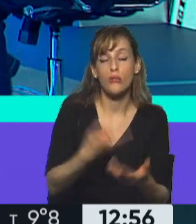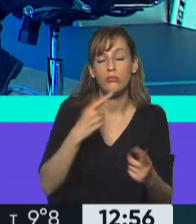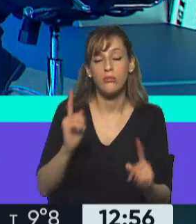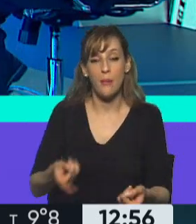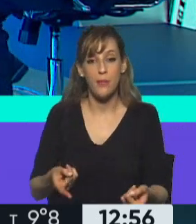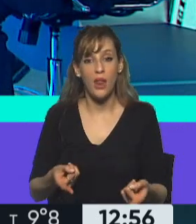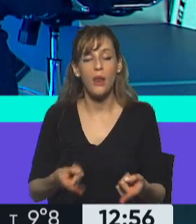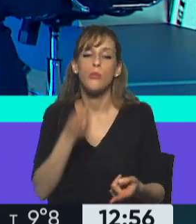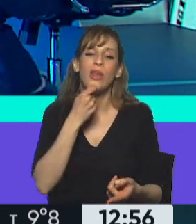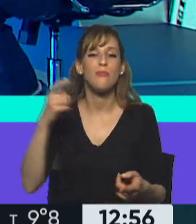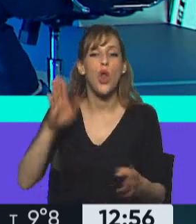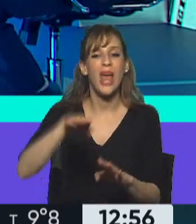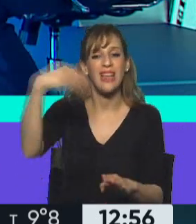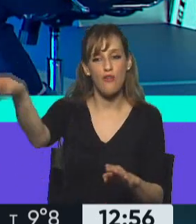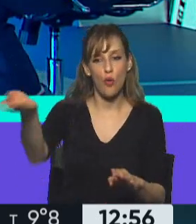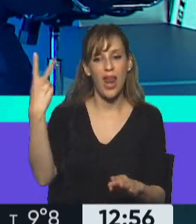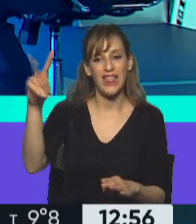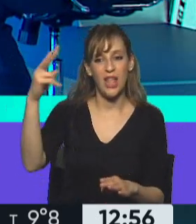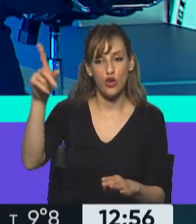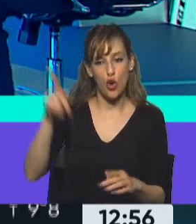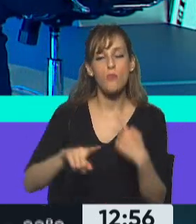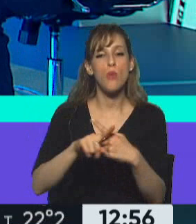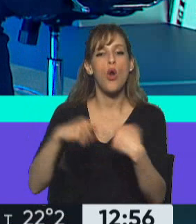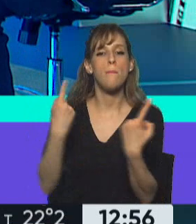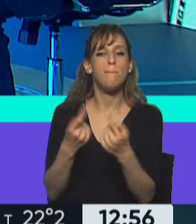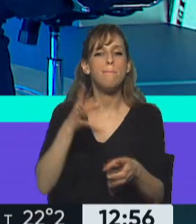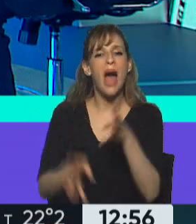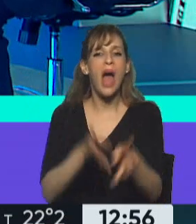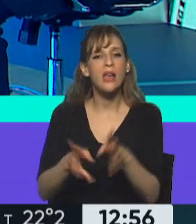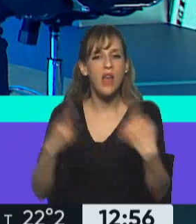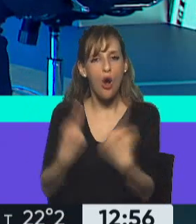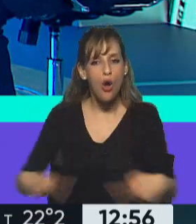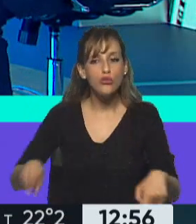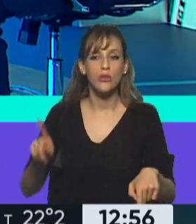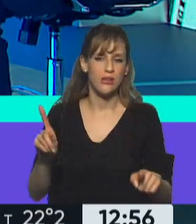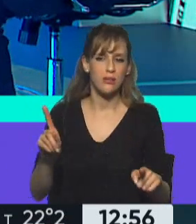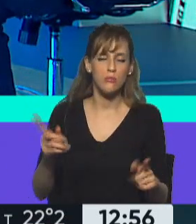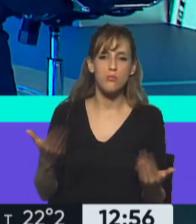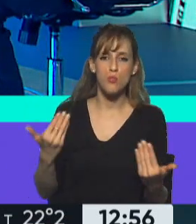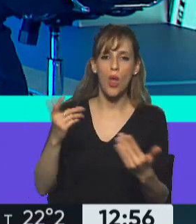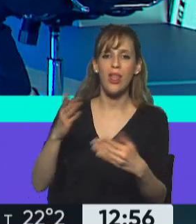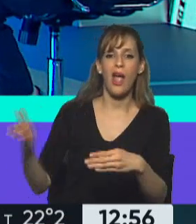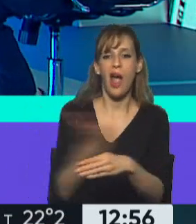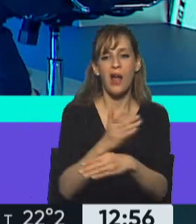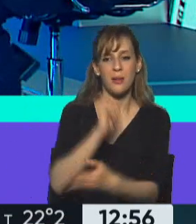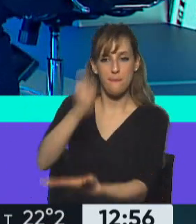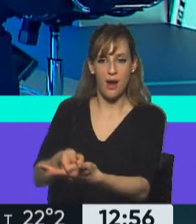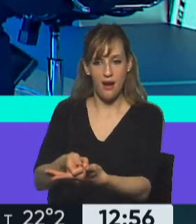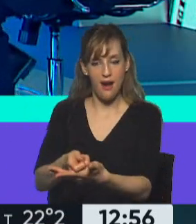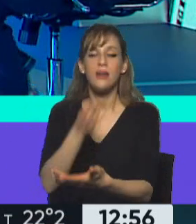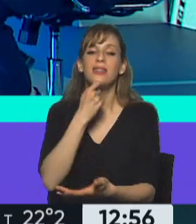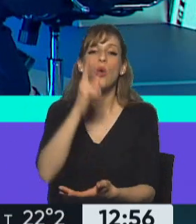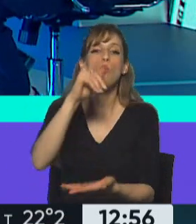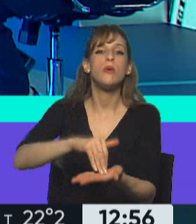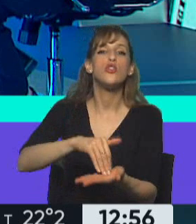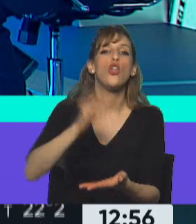al exterior, por ejemplo, para la importación de maquinaria y equipo, se puedan pagar inclusive de forma anticipada cuando sean por un valor inferior a $1